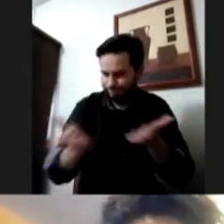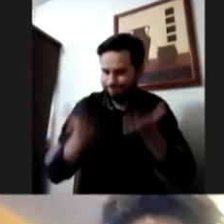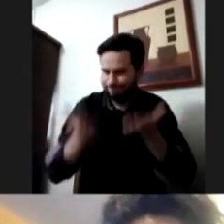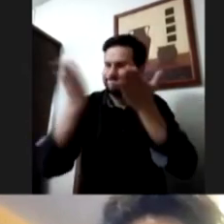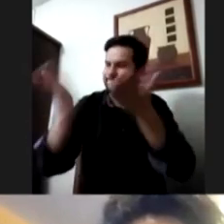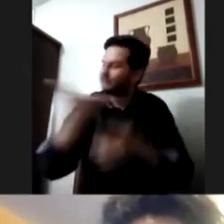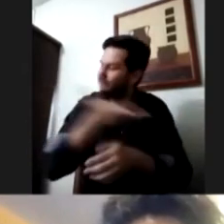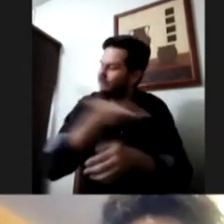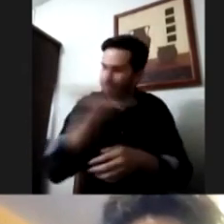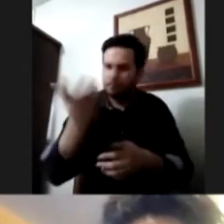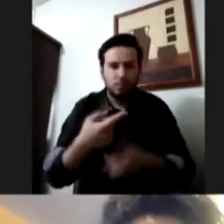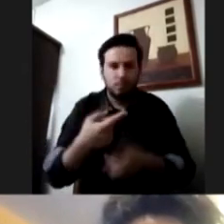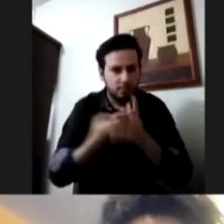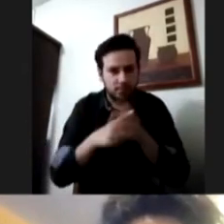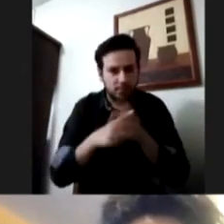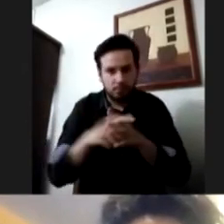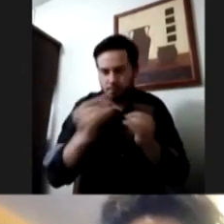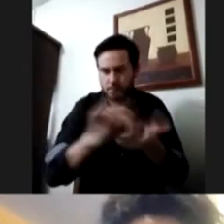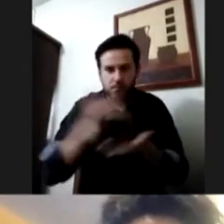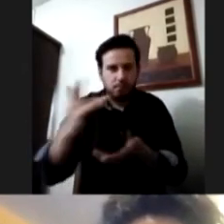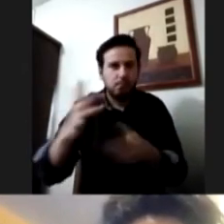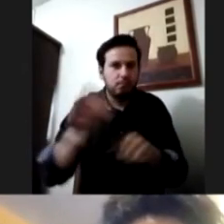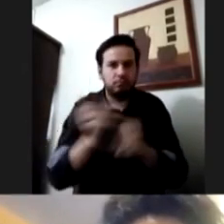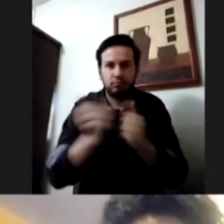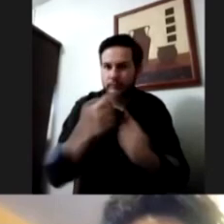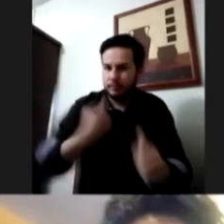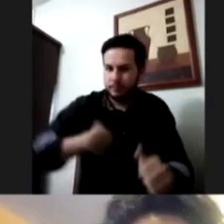tuyos. Muchas gracias por estar aquí con nosotros.